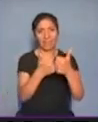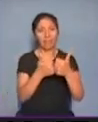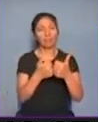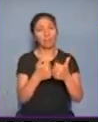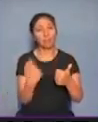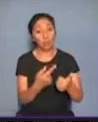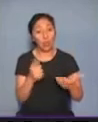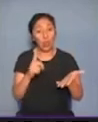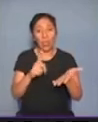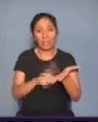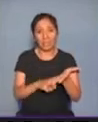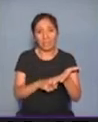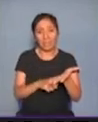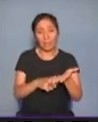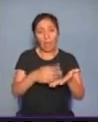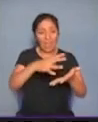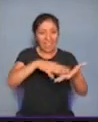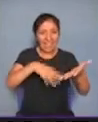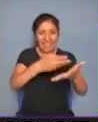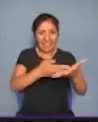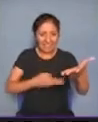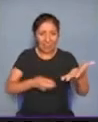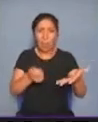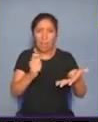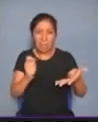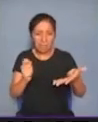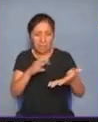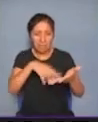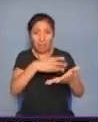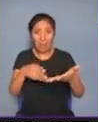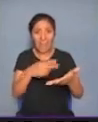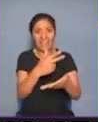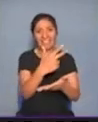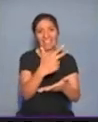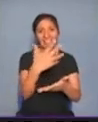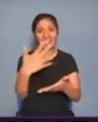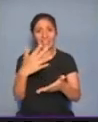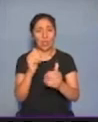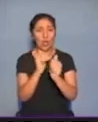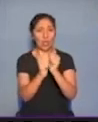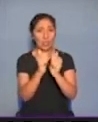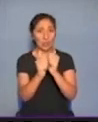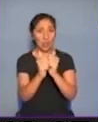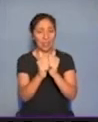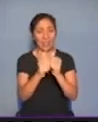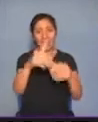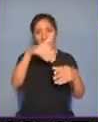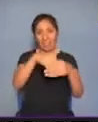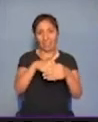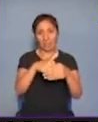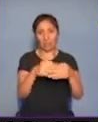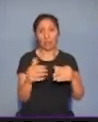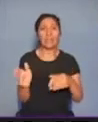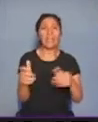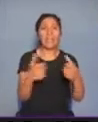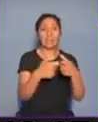el interior de de este calendario contar 35 historias eh de adentro de la institución como para que